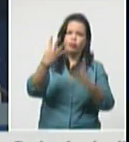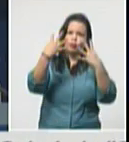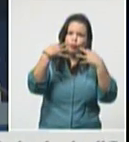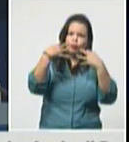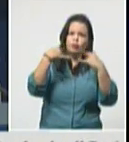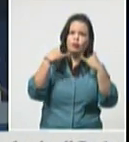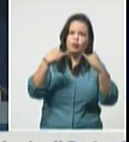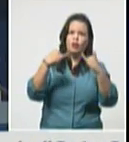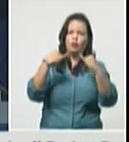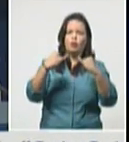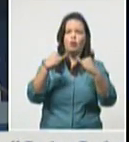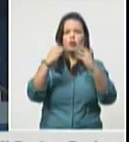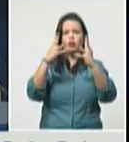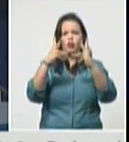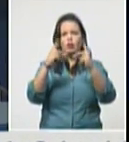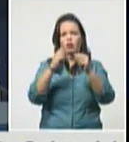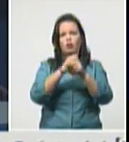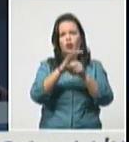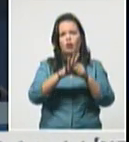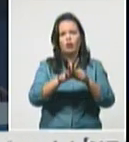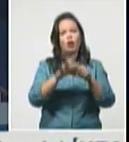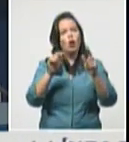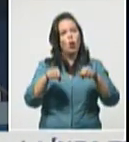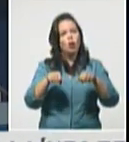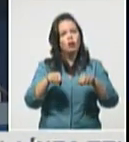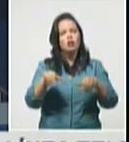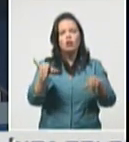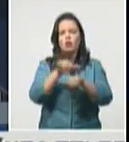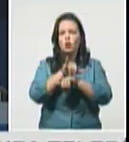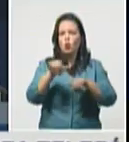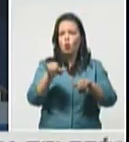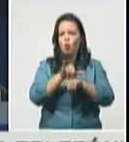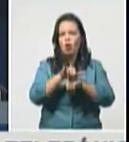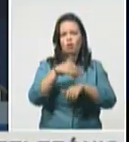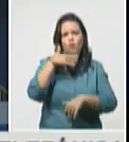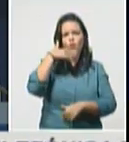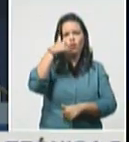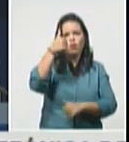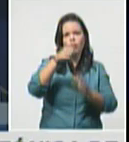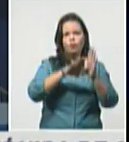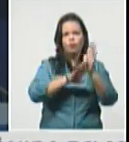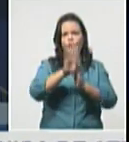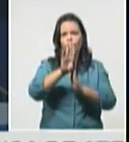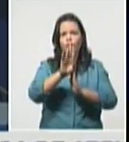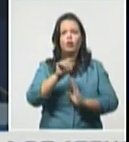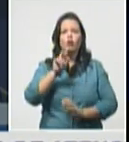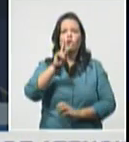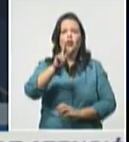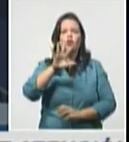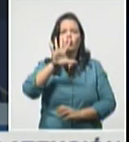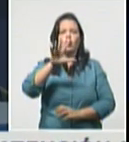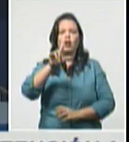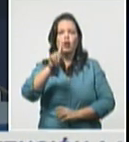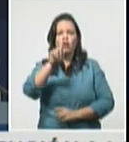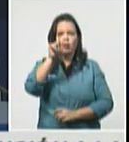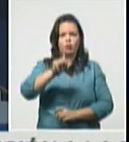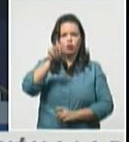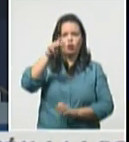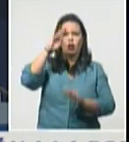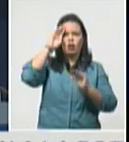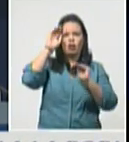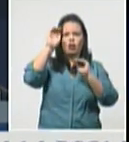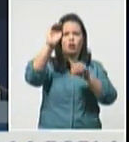hoy con buenos indicadores, 251 pacientes ingresados en nuestros hospitales,